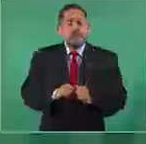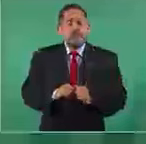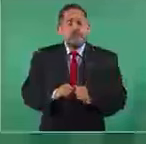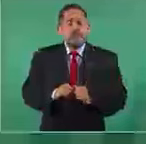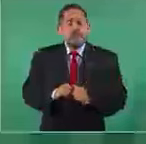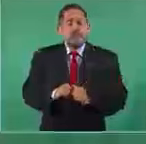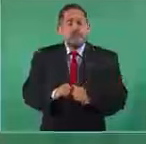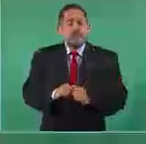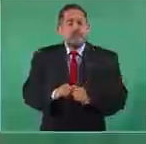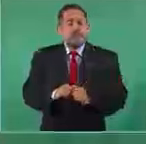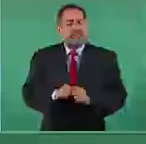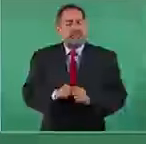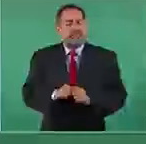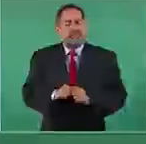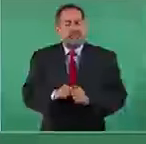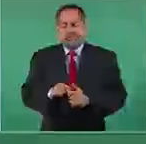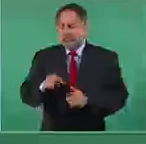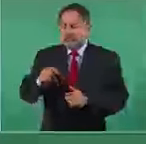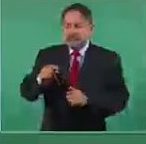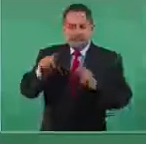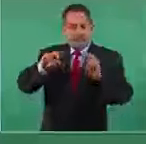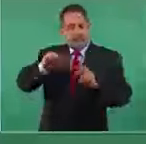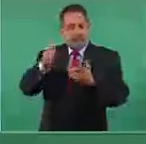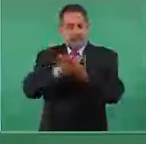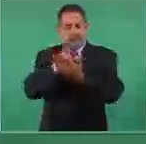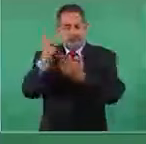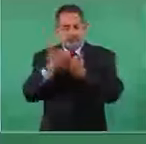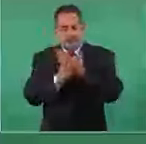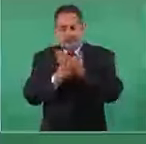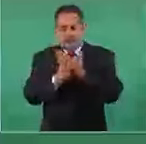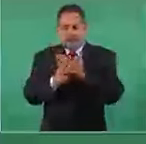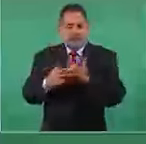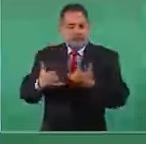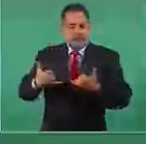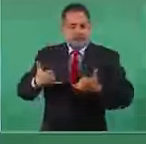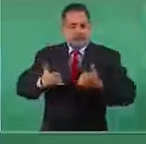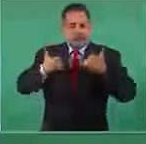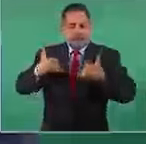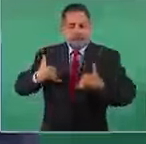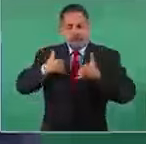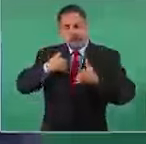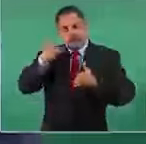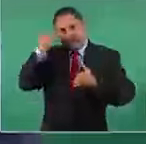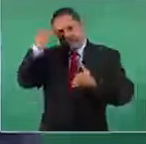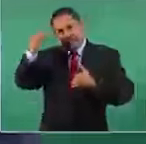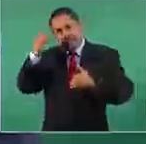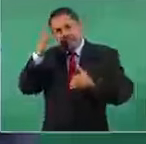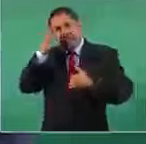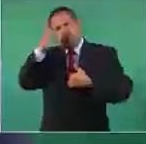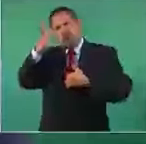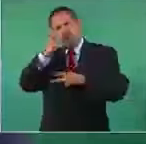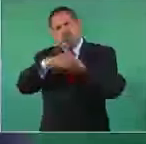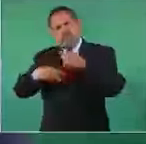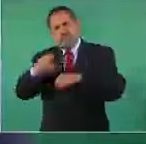jóvenes construyendo el futuro. Se benefician en Chiapas